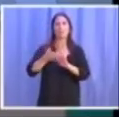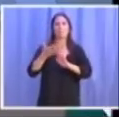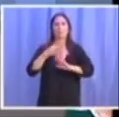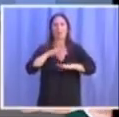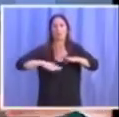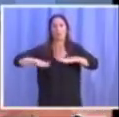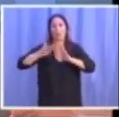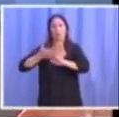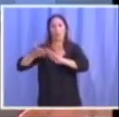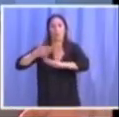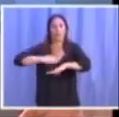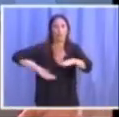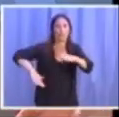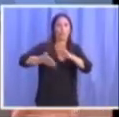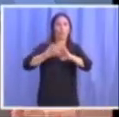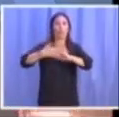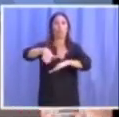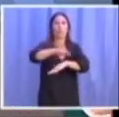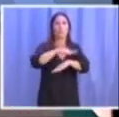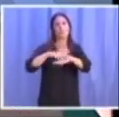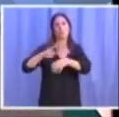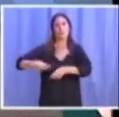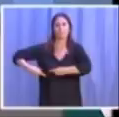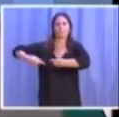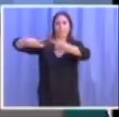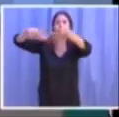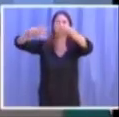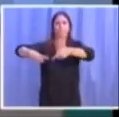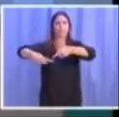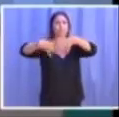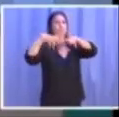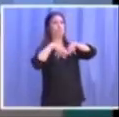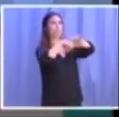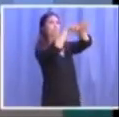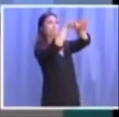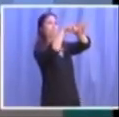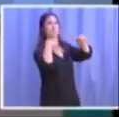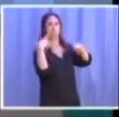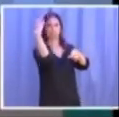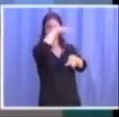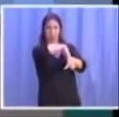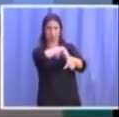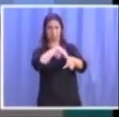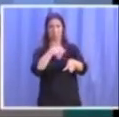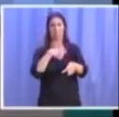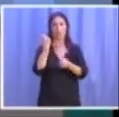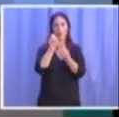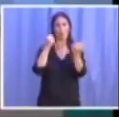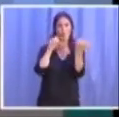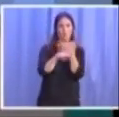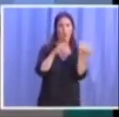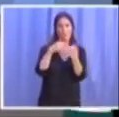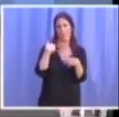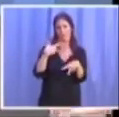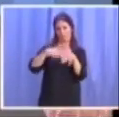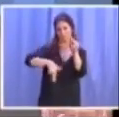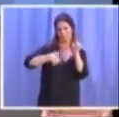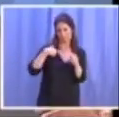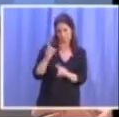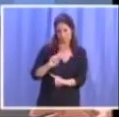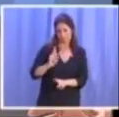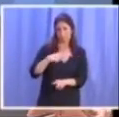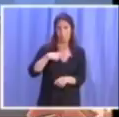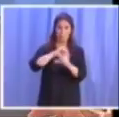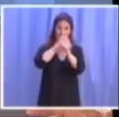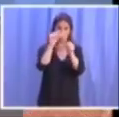a partir de la cual crecerán los edificios hacia la Alhambra y acabarán con sus vistas, y meter más coches a la ciudad. Nuestro modelo de ciudad, una